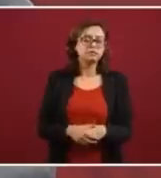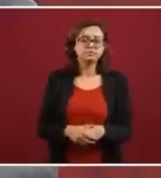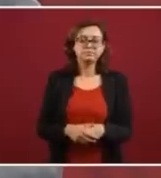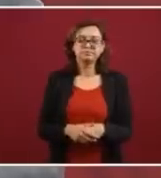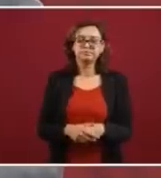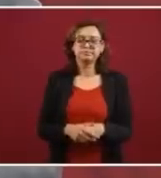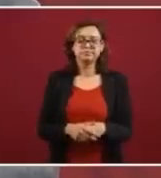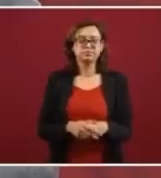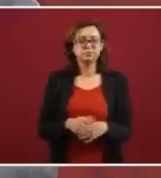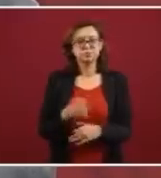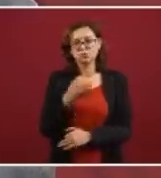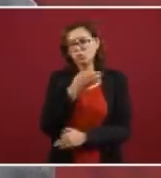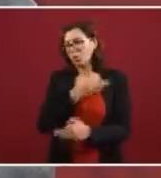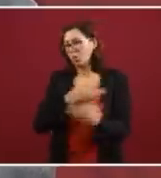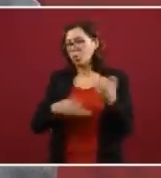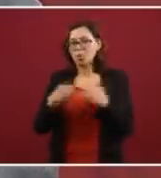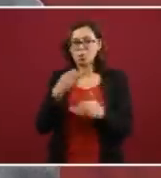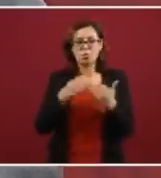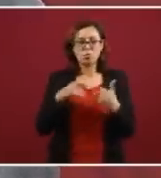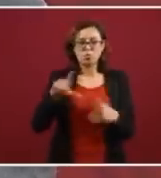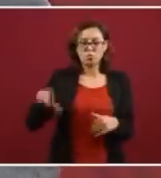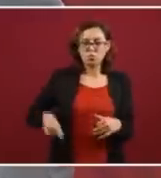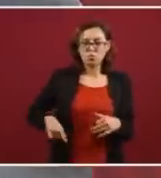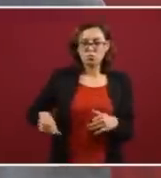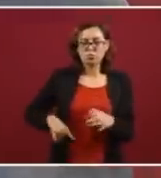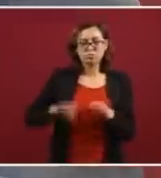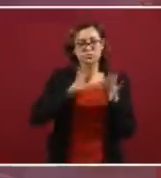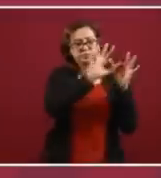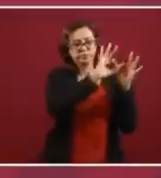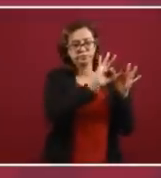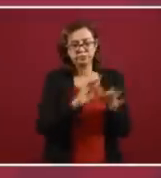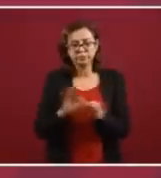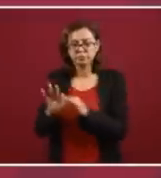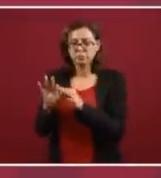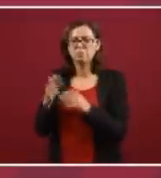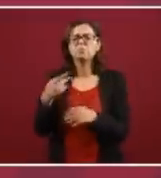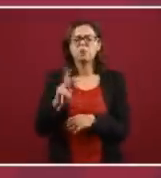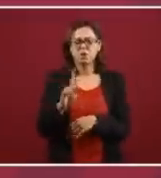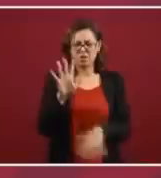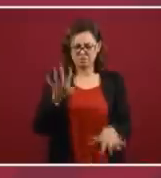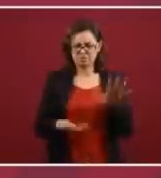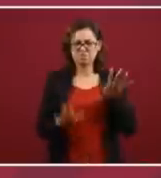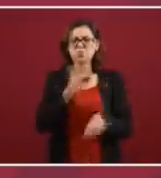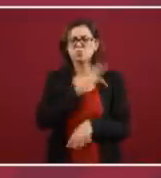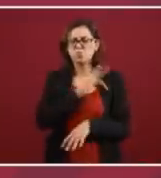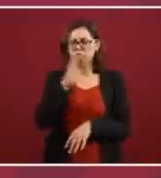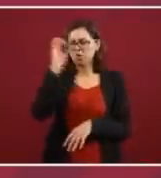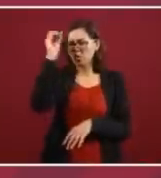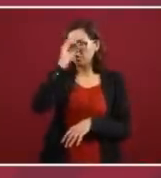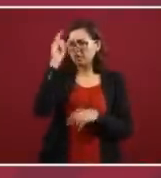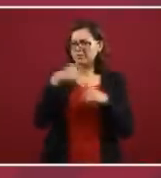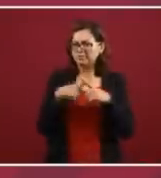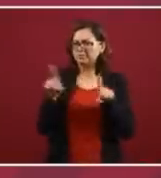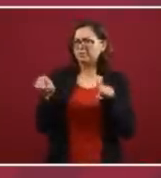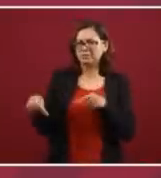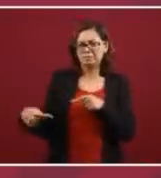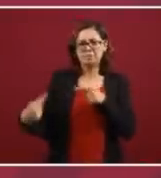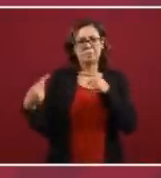todas las acciones del gobierno, pero se puede discrepar en algunas